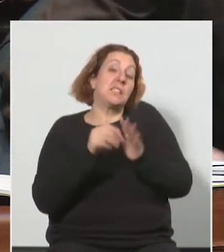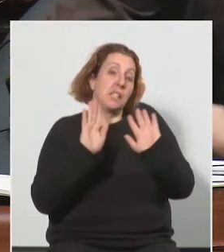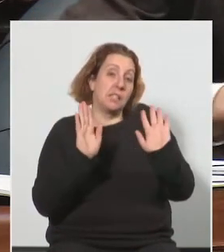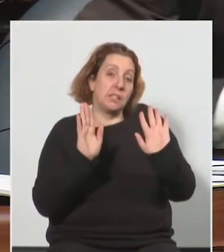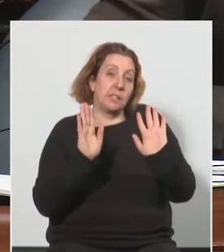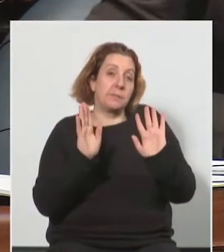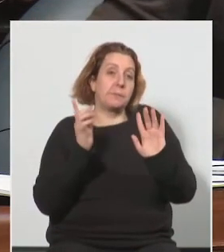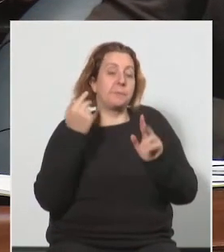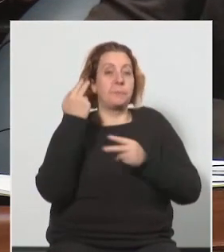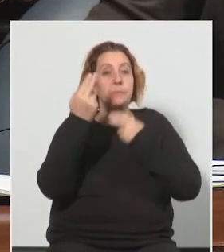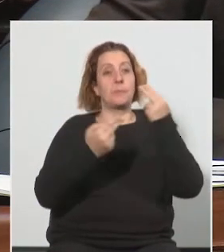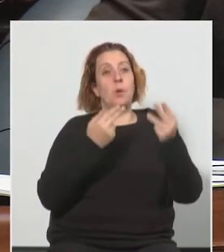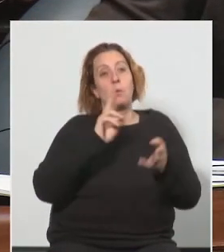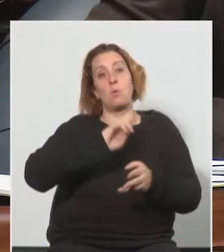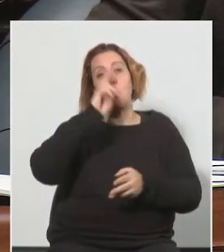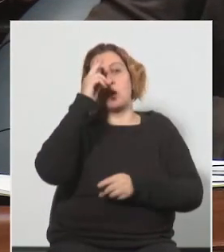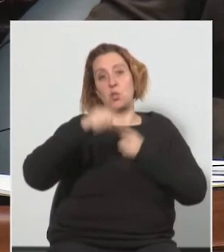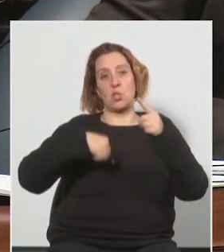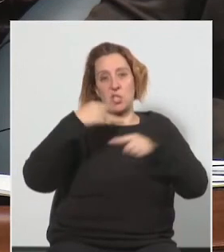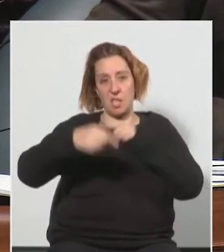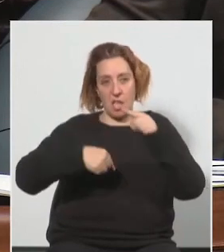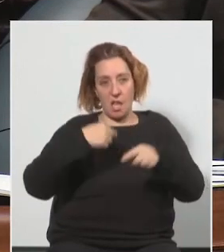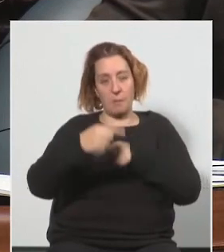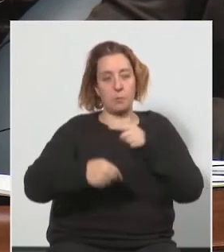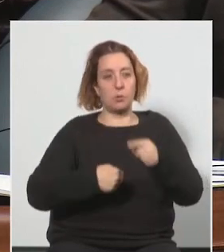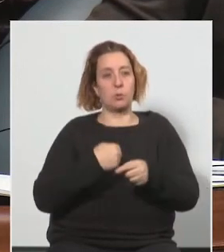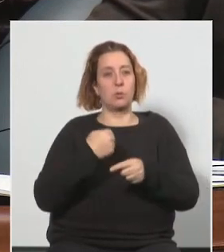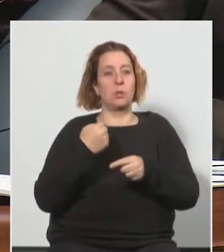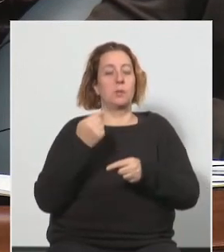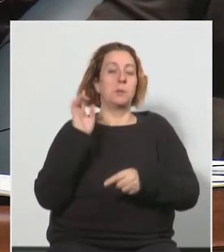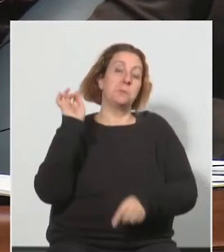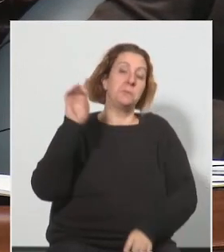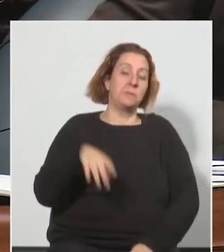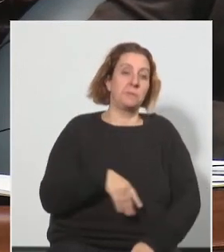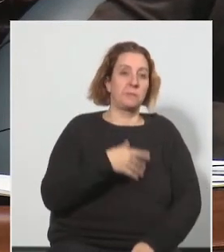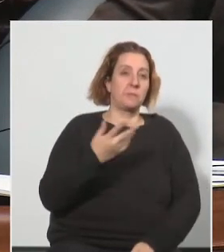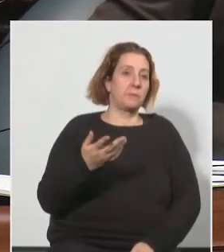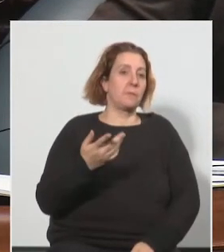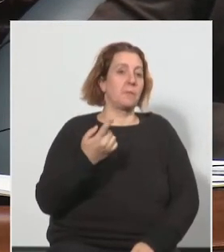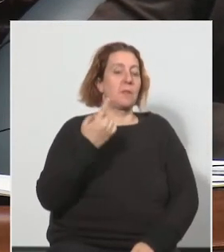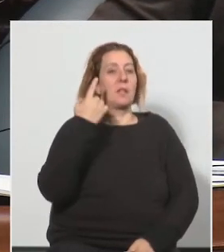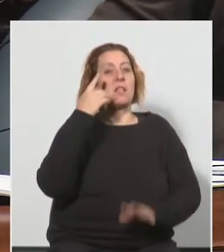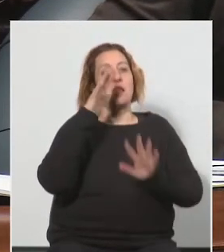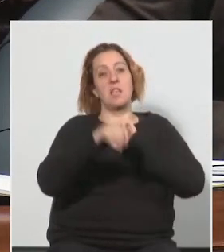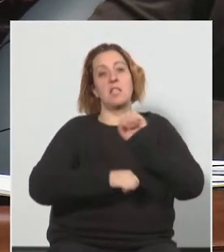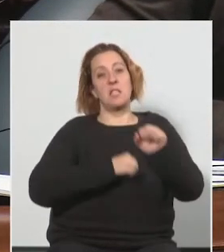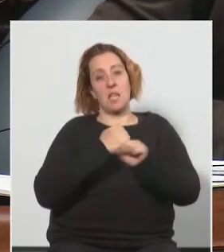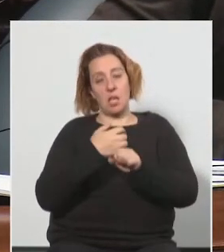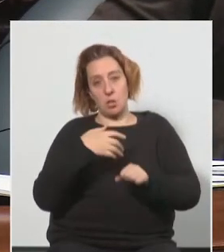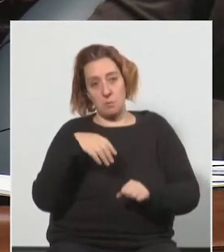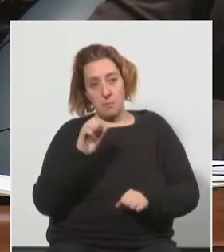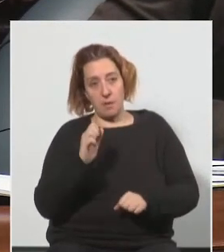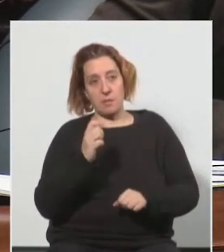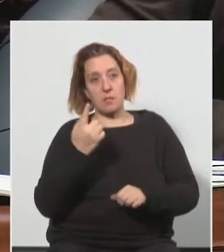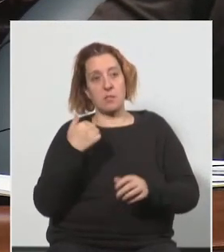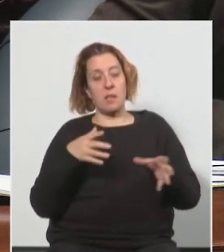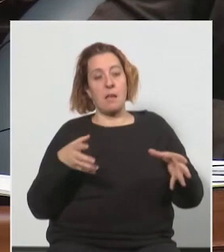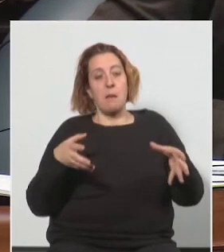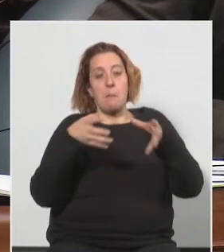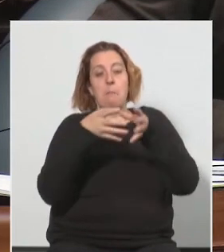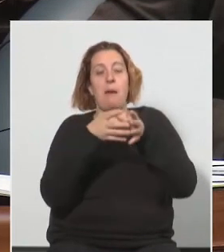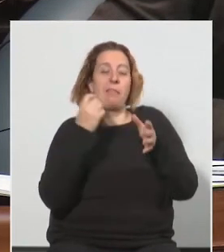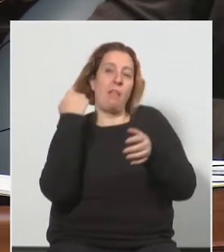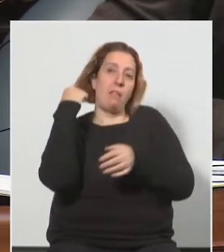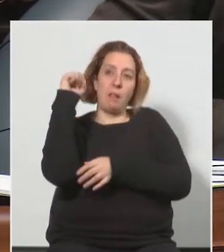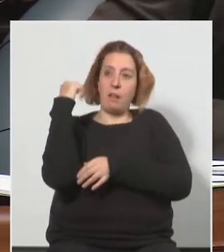eso permitió que los uruguayos siguiéramos indiferentes por una década más, mientras las bandas